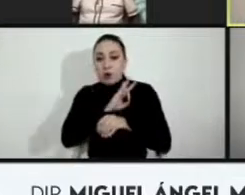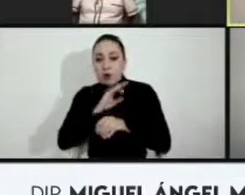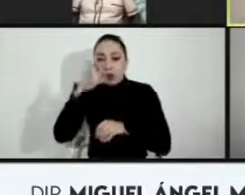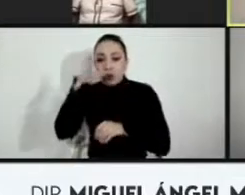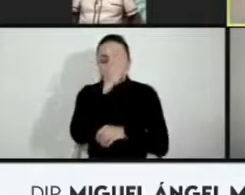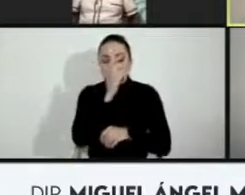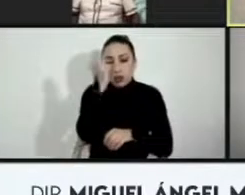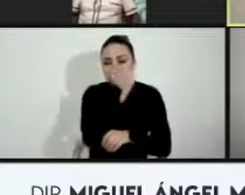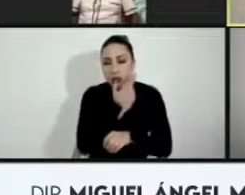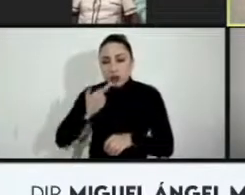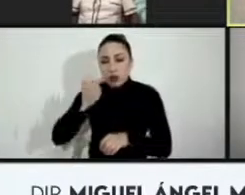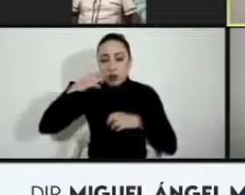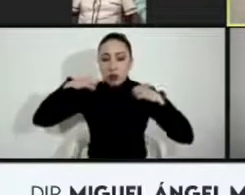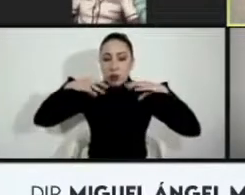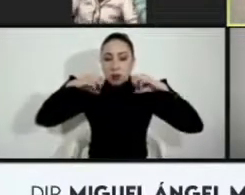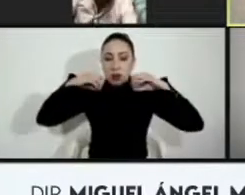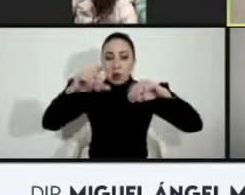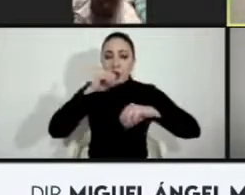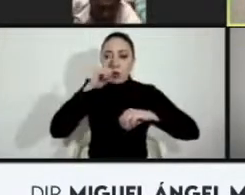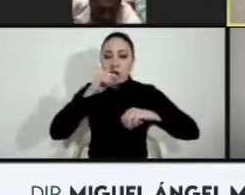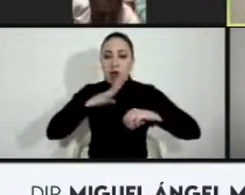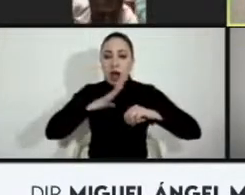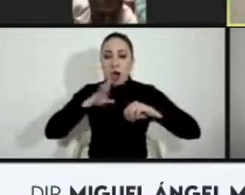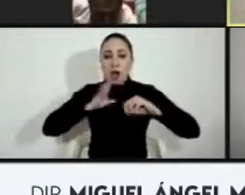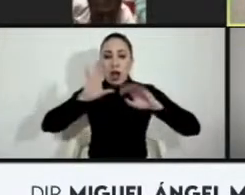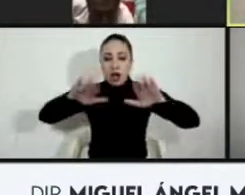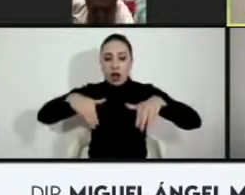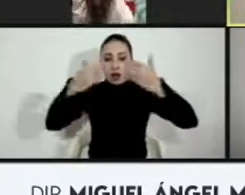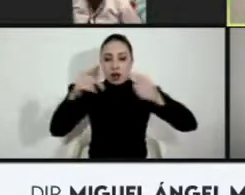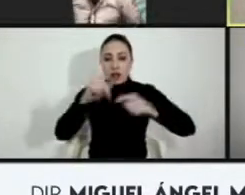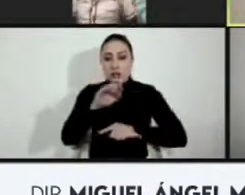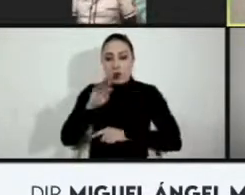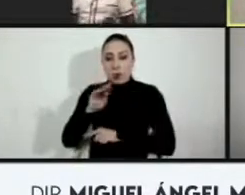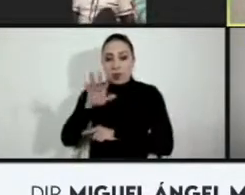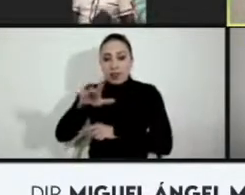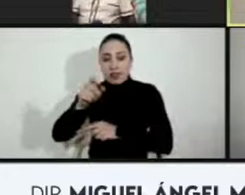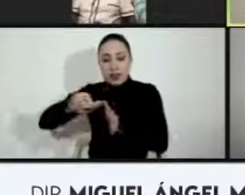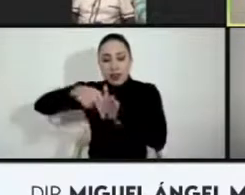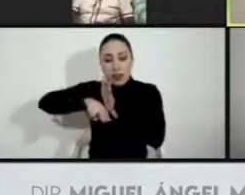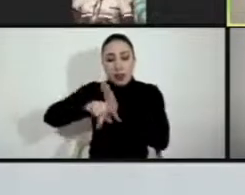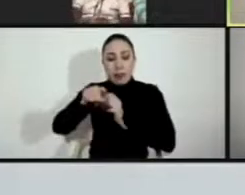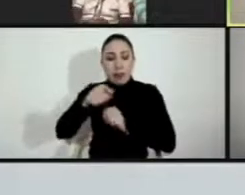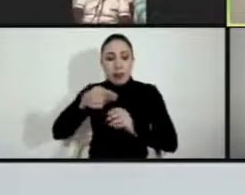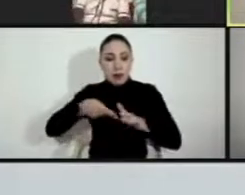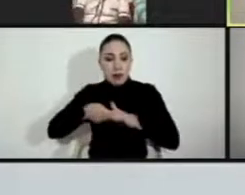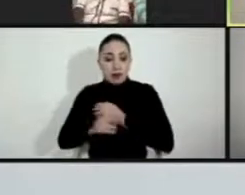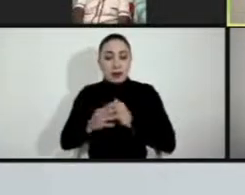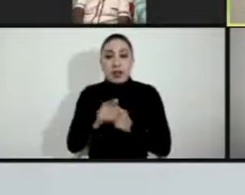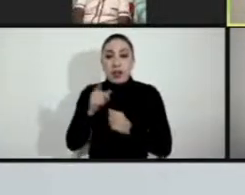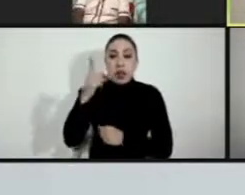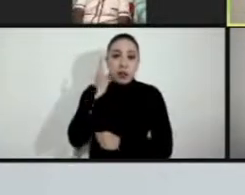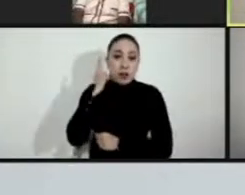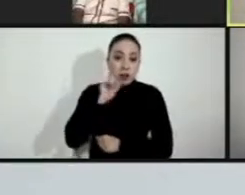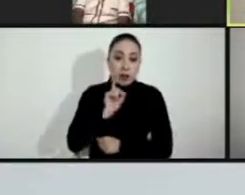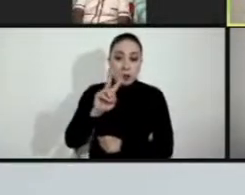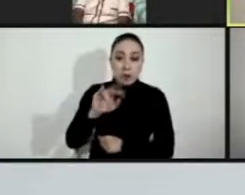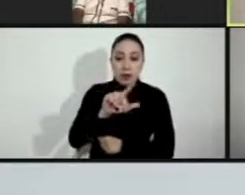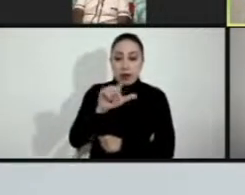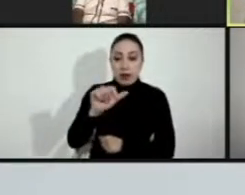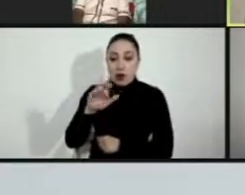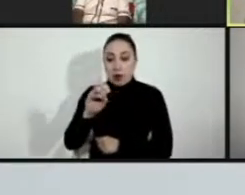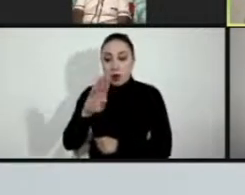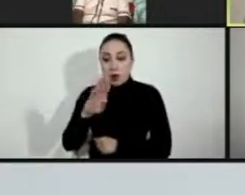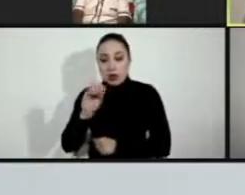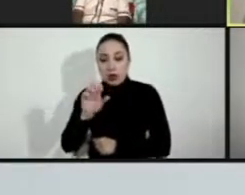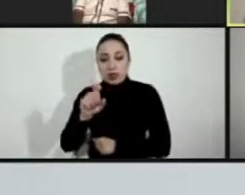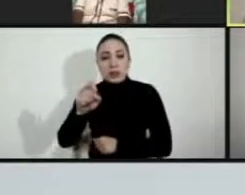las afueras de las 195 estaciones del metro. Al respecto, la diputada Villalobos destaca que el gobierno de la Ciudad de México